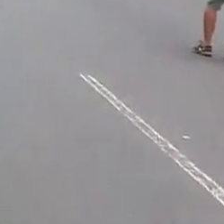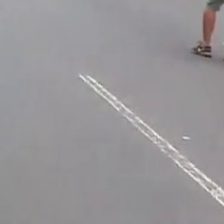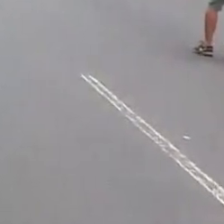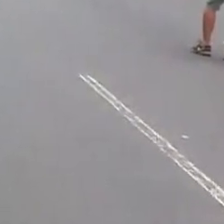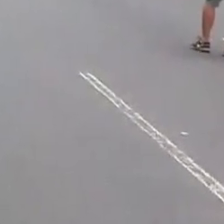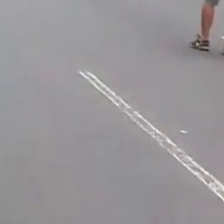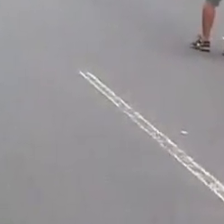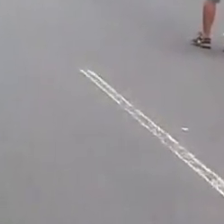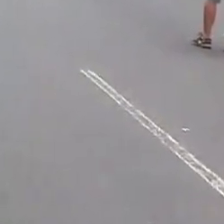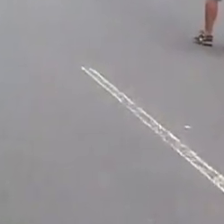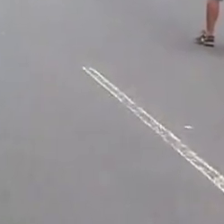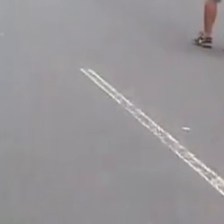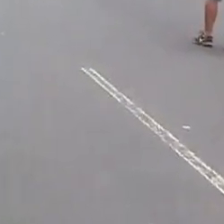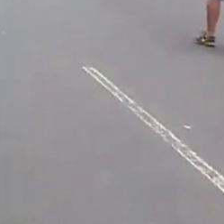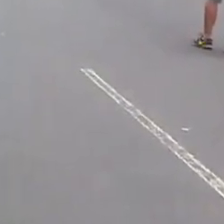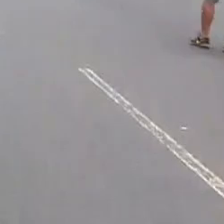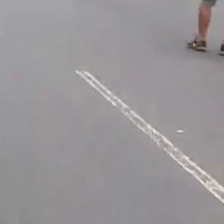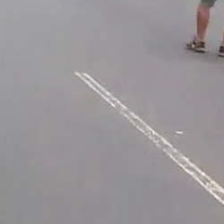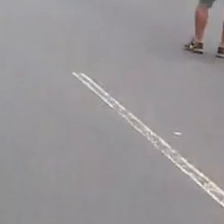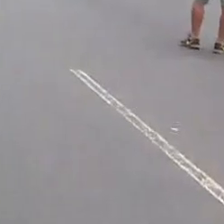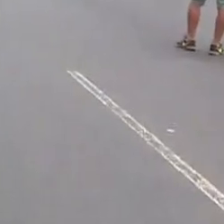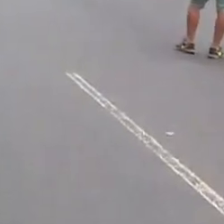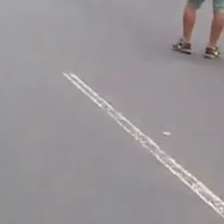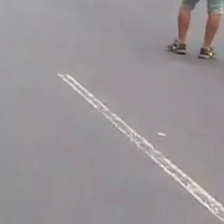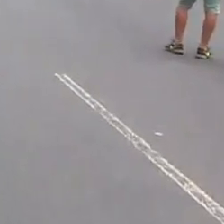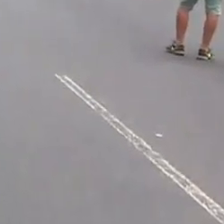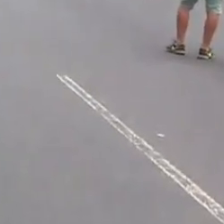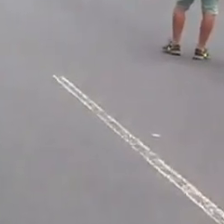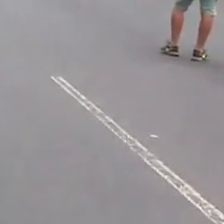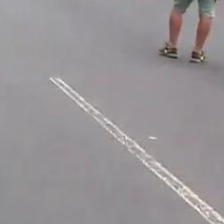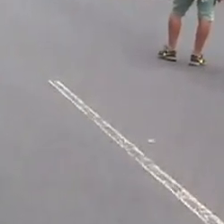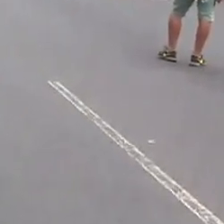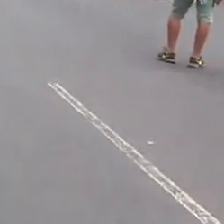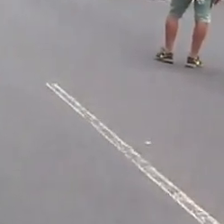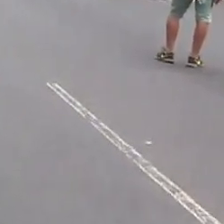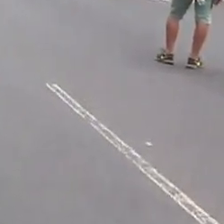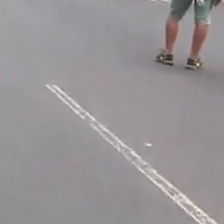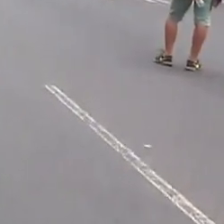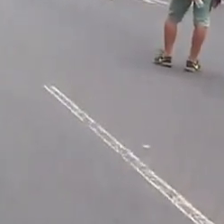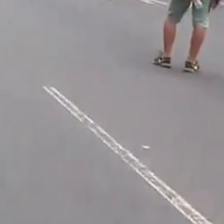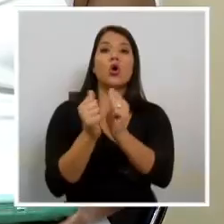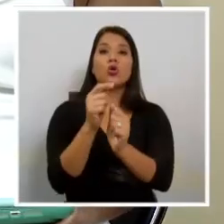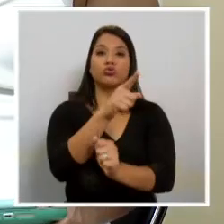por la avenida Segunda. Compañeros, regreso con ustedes a la asamblea donde tienen más detalles.